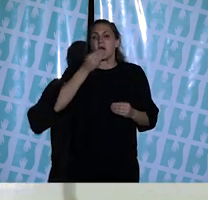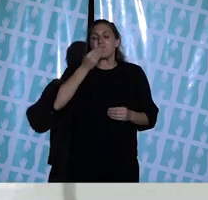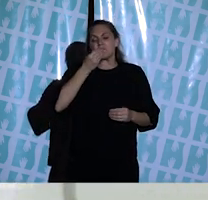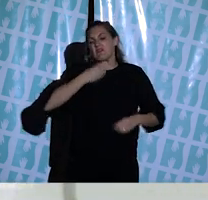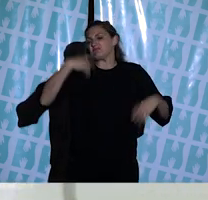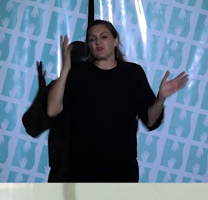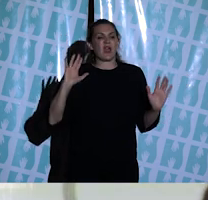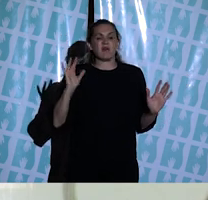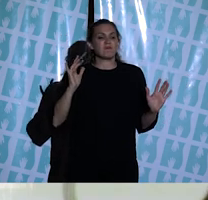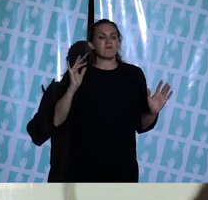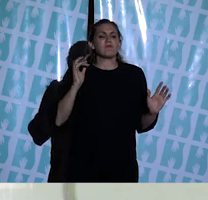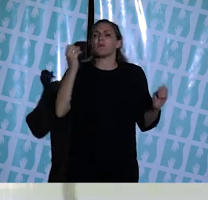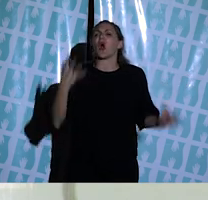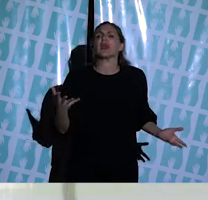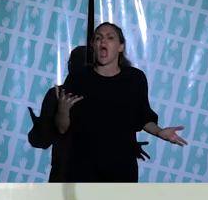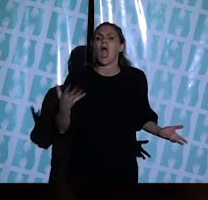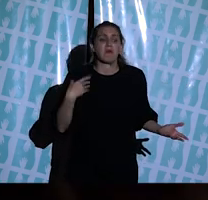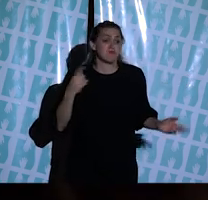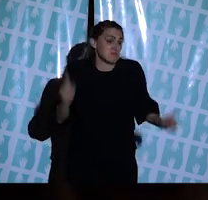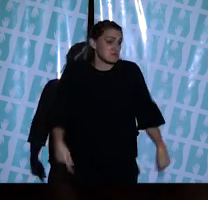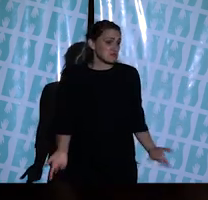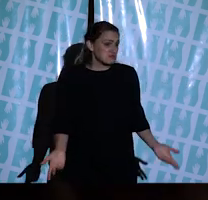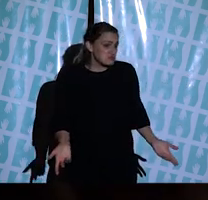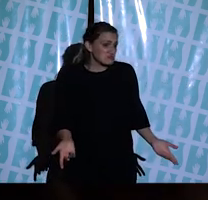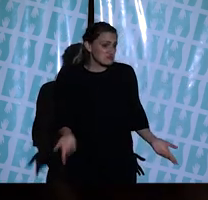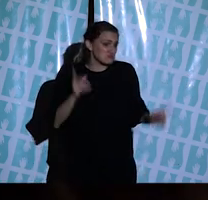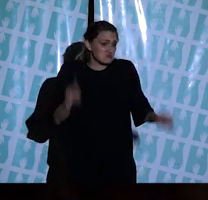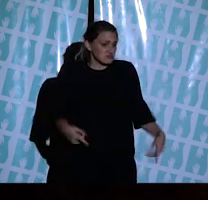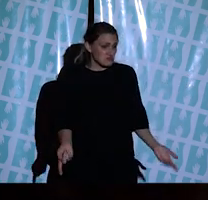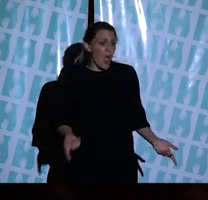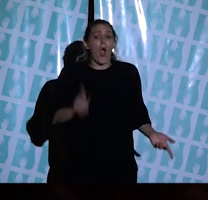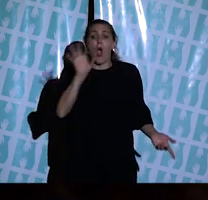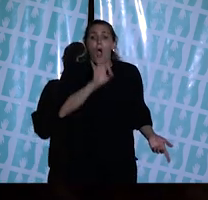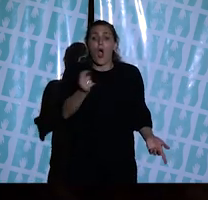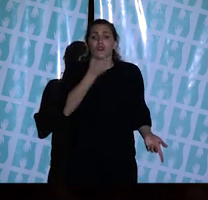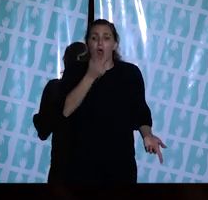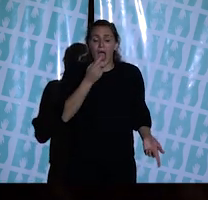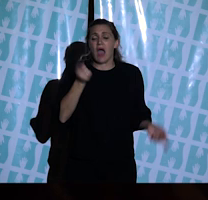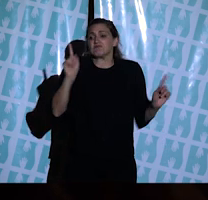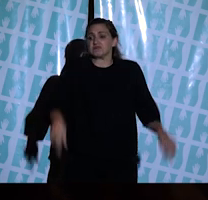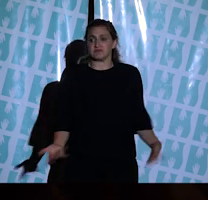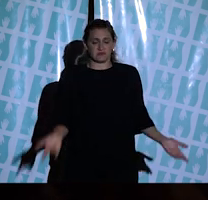comer o consume por consumir. ¿Ok? Ese es el aprendizaje.